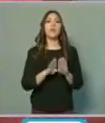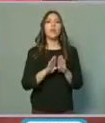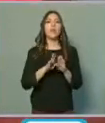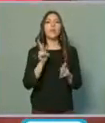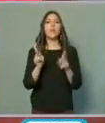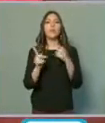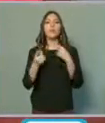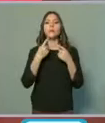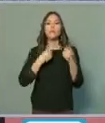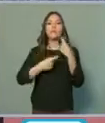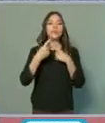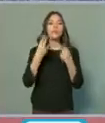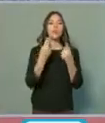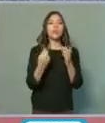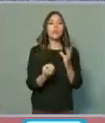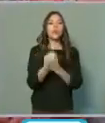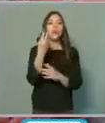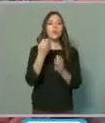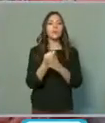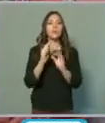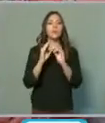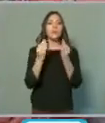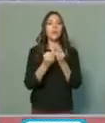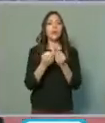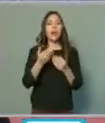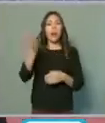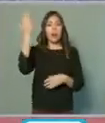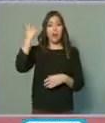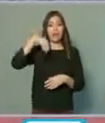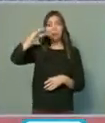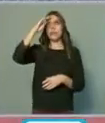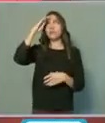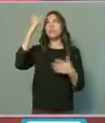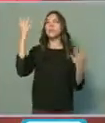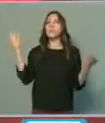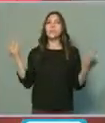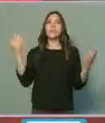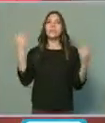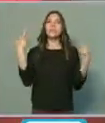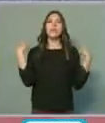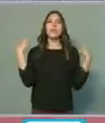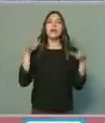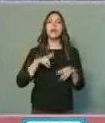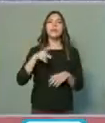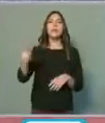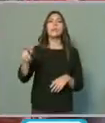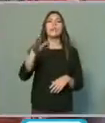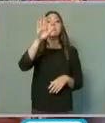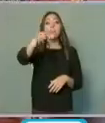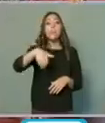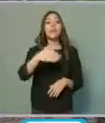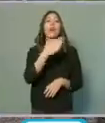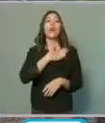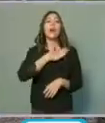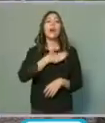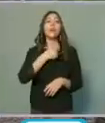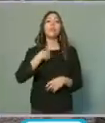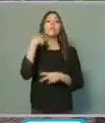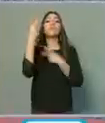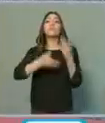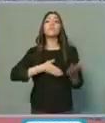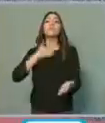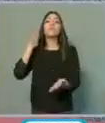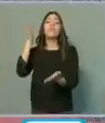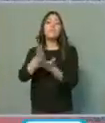diálogo. Anteriormente se tiene mucho la idea de que, híjole, ya me mandó a hablar el maestro, dice el padre de familias, para regañarme para algo, ¿no?